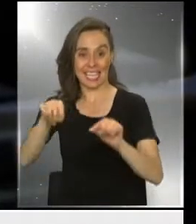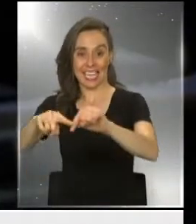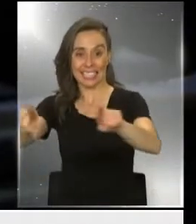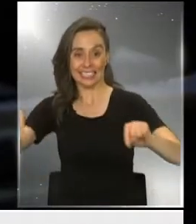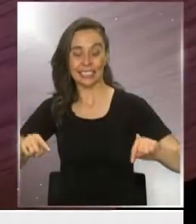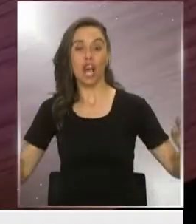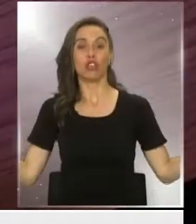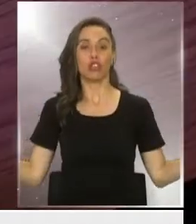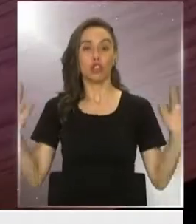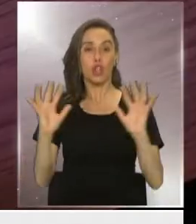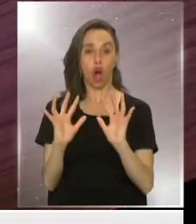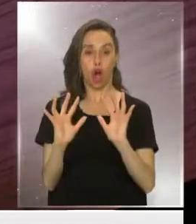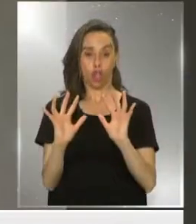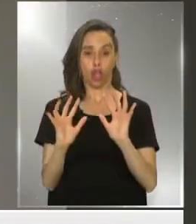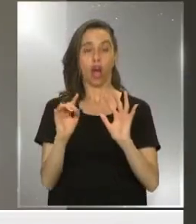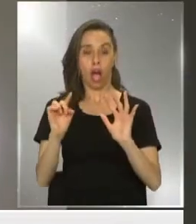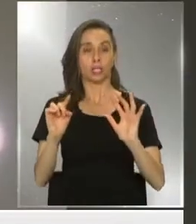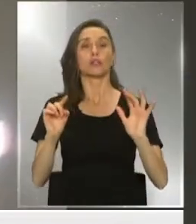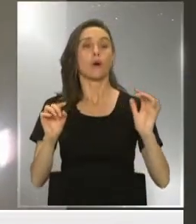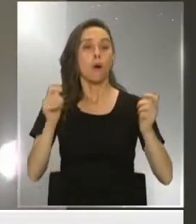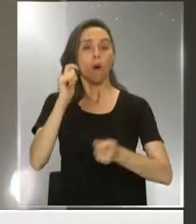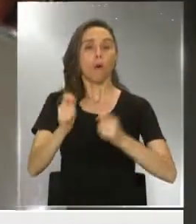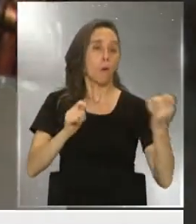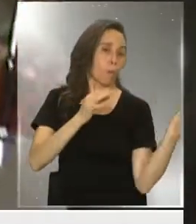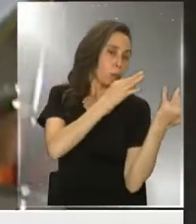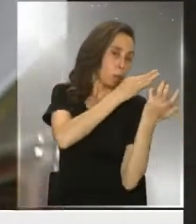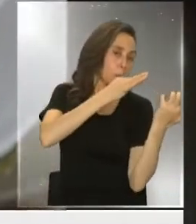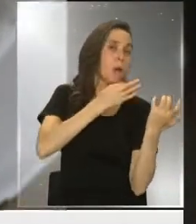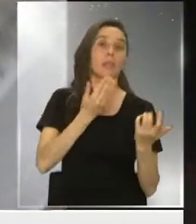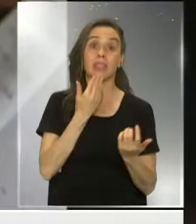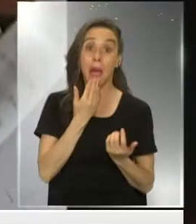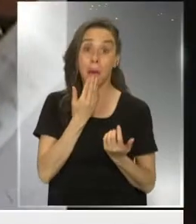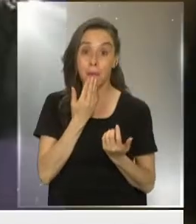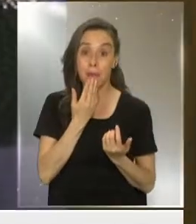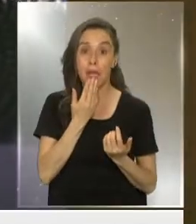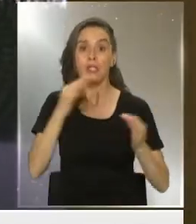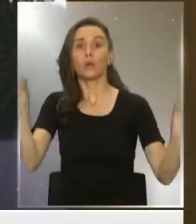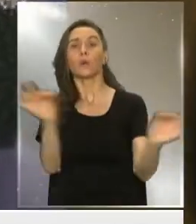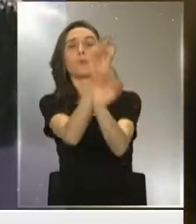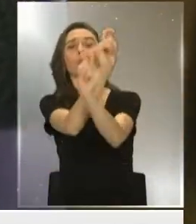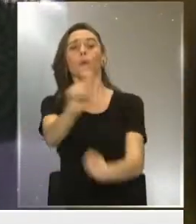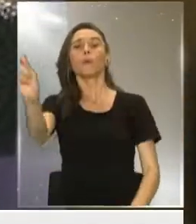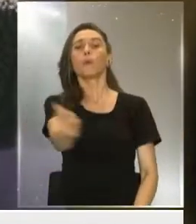formaría parte de esta obra sinfónica y también coral.